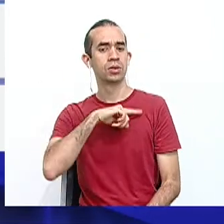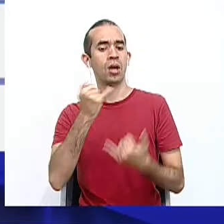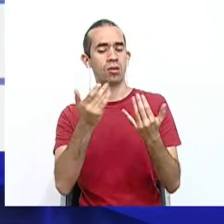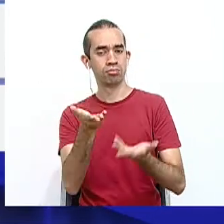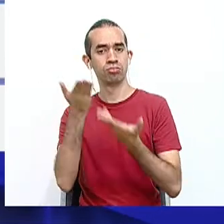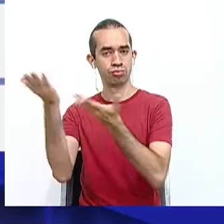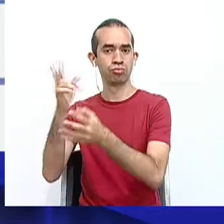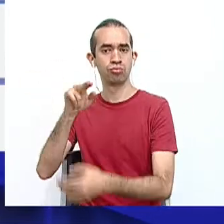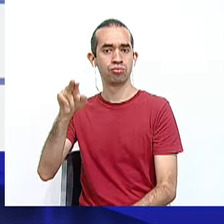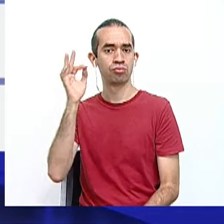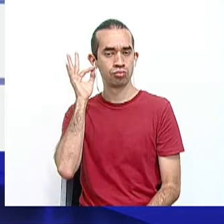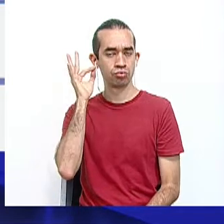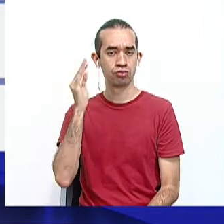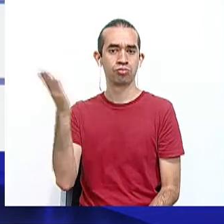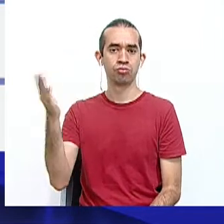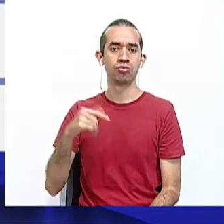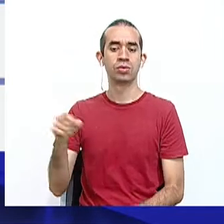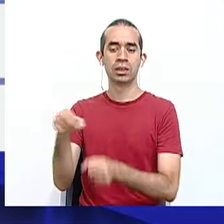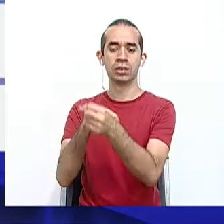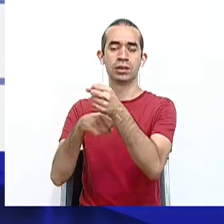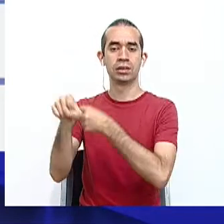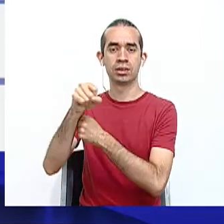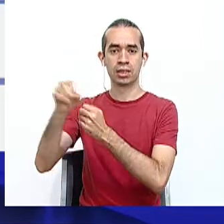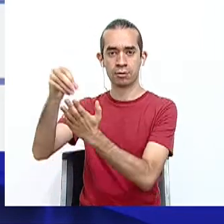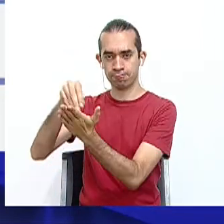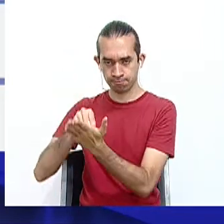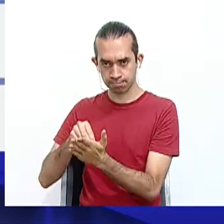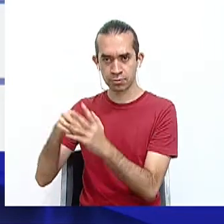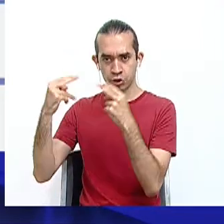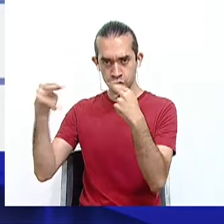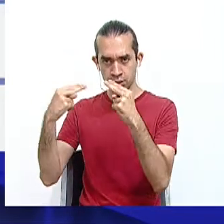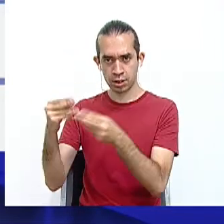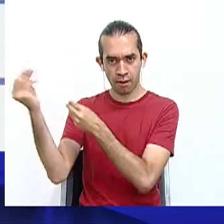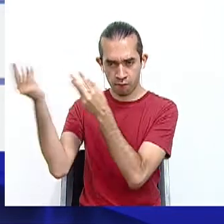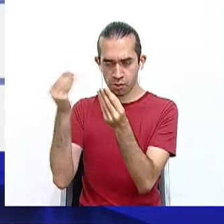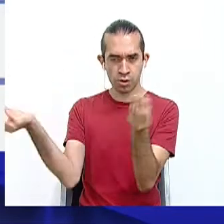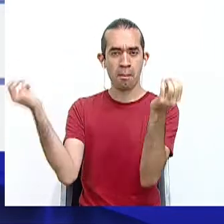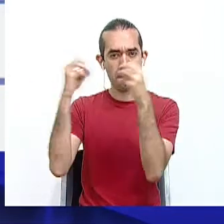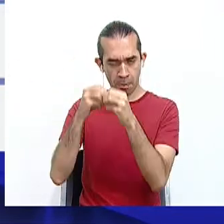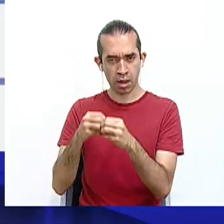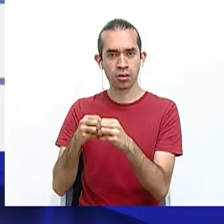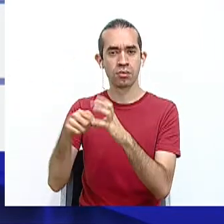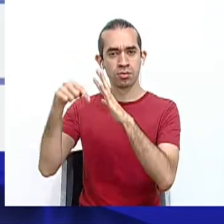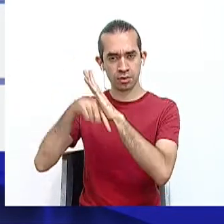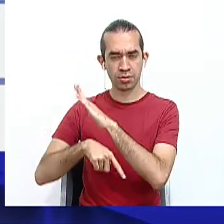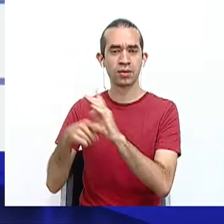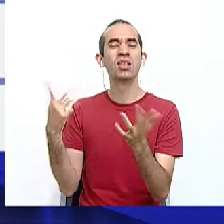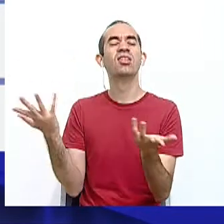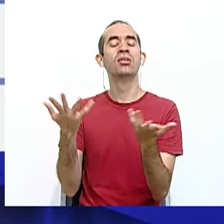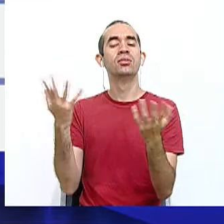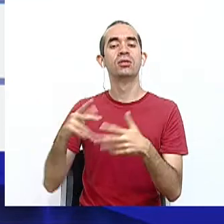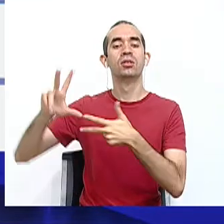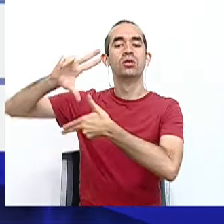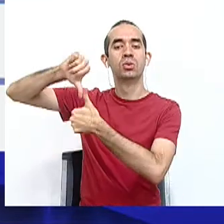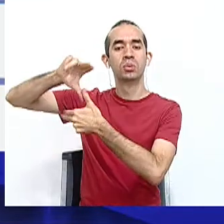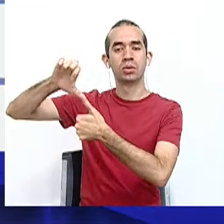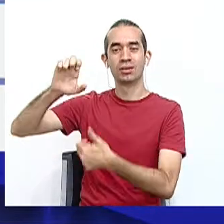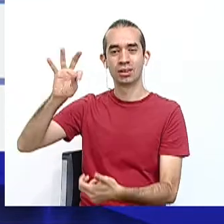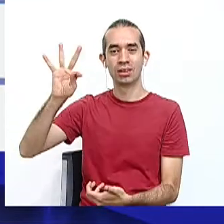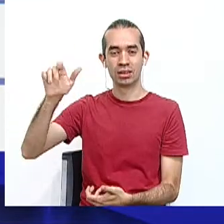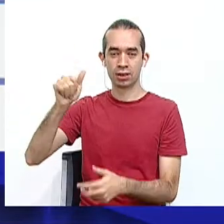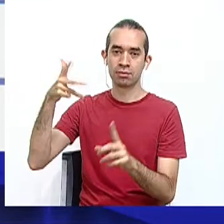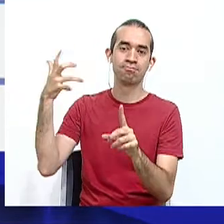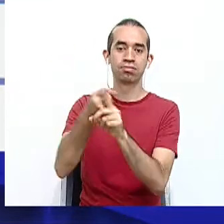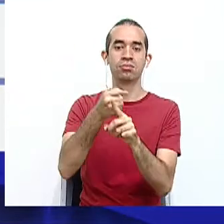pase a nuestra compañera, quien en sala de redacción nos tiene más información sobre lo que han sido las afectaciones del huracán ETA